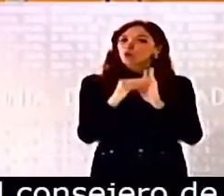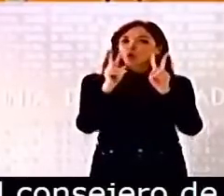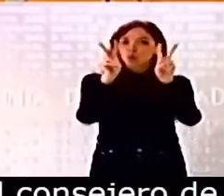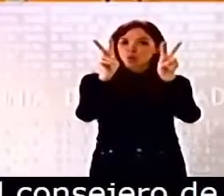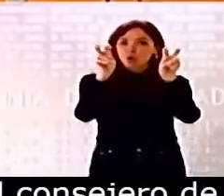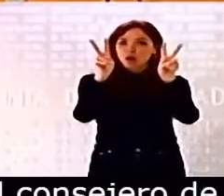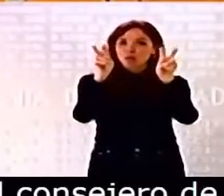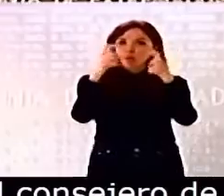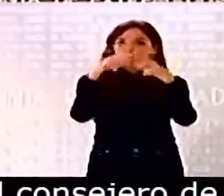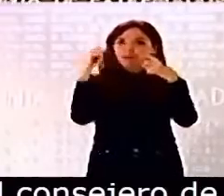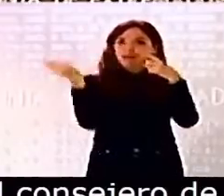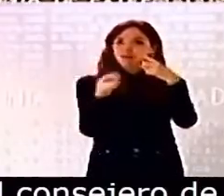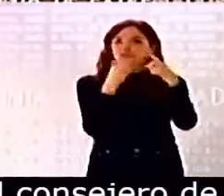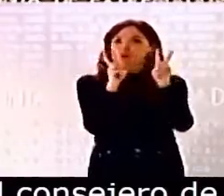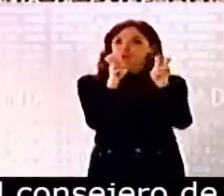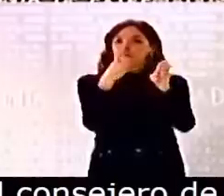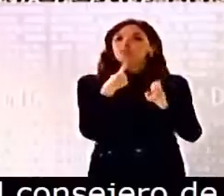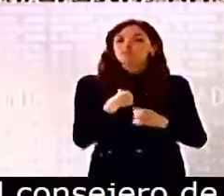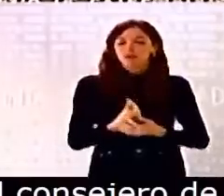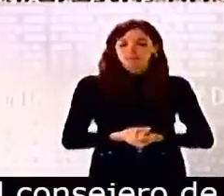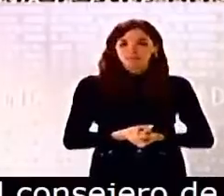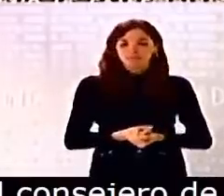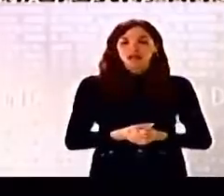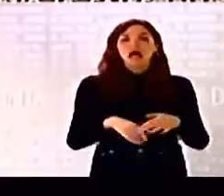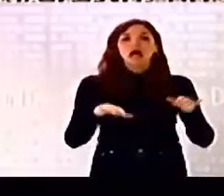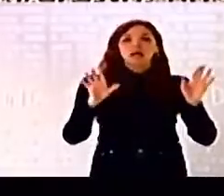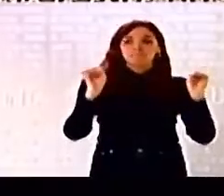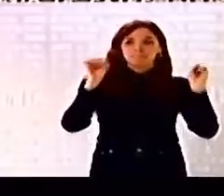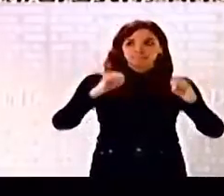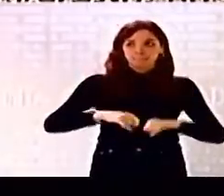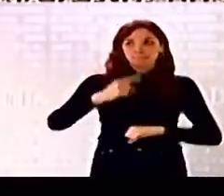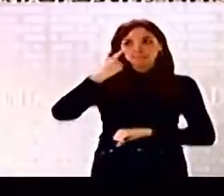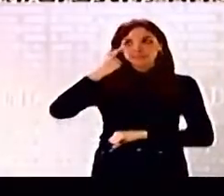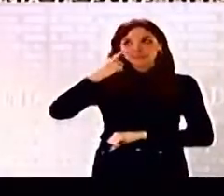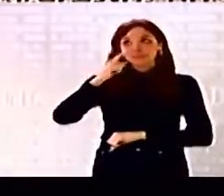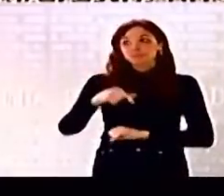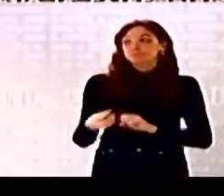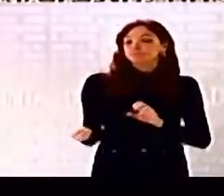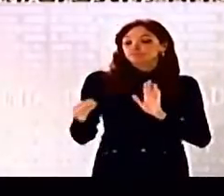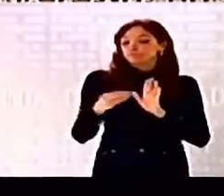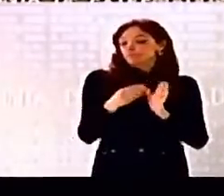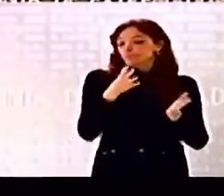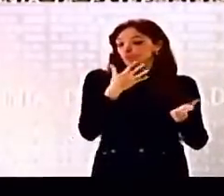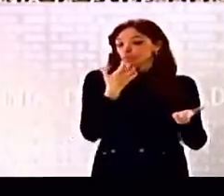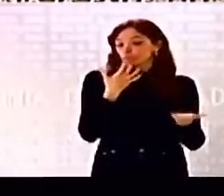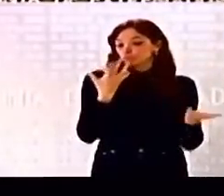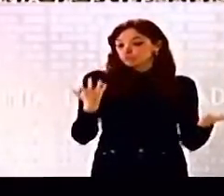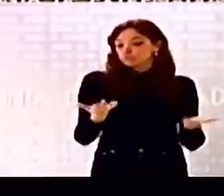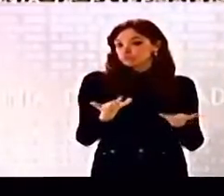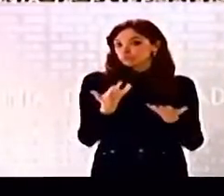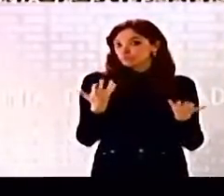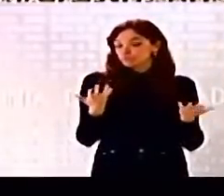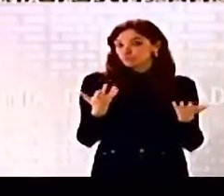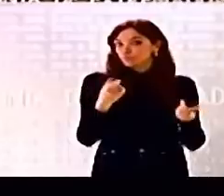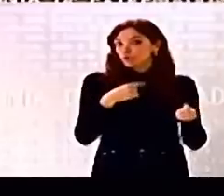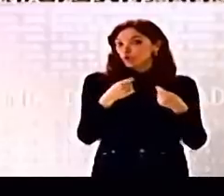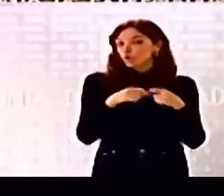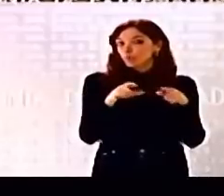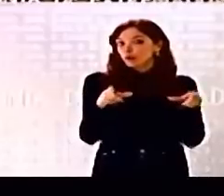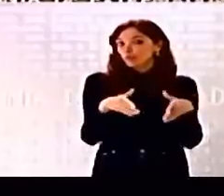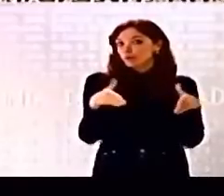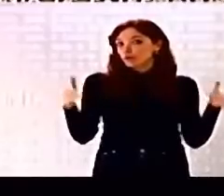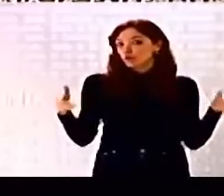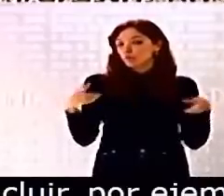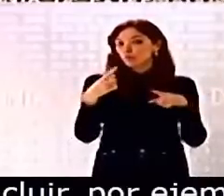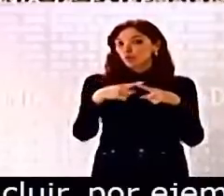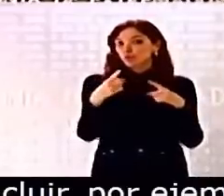de los epígrafes? Pues mira, se van a incluir, por ejemplo, le digo, comercio al mayor de